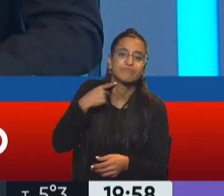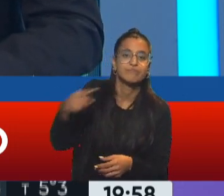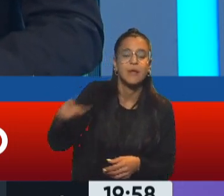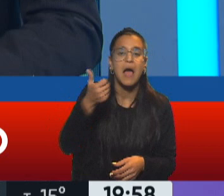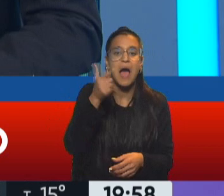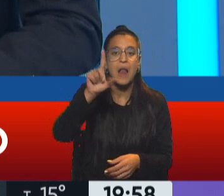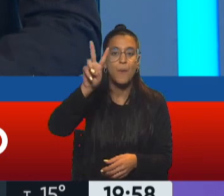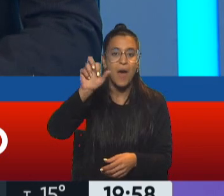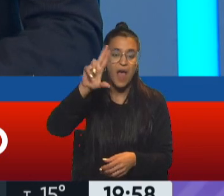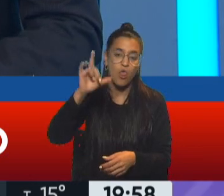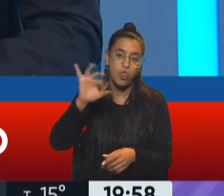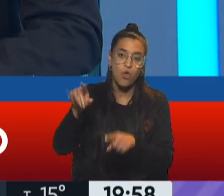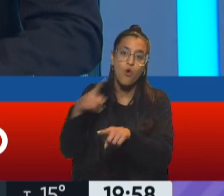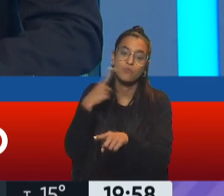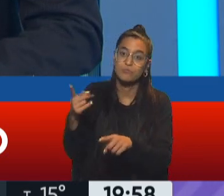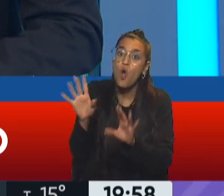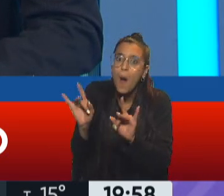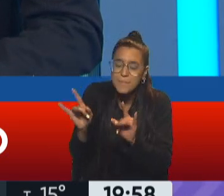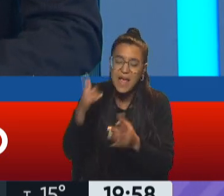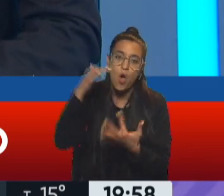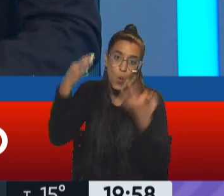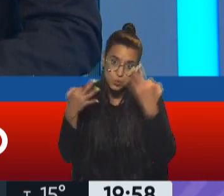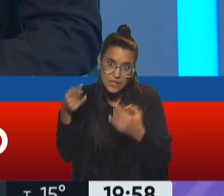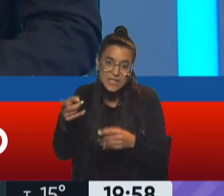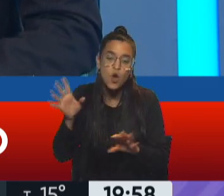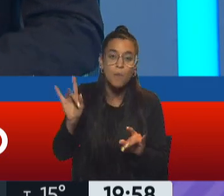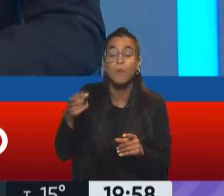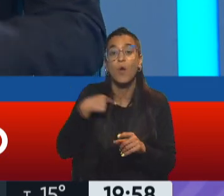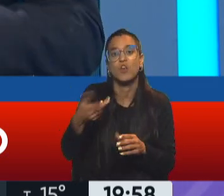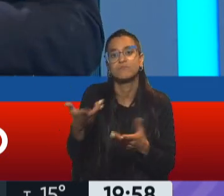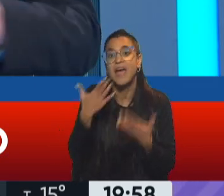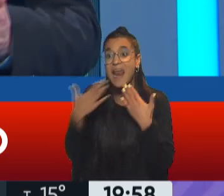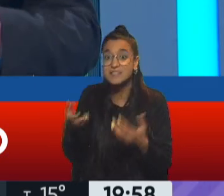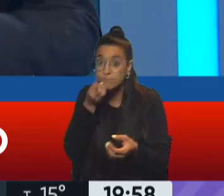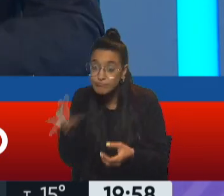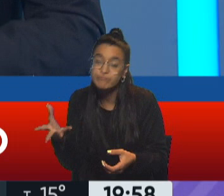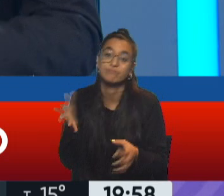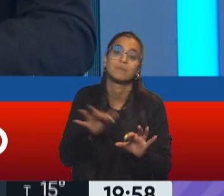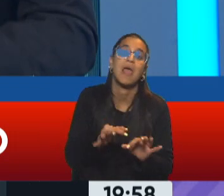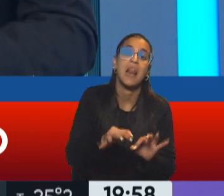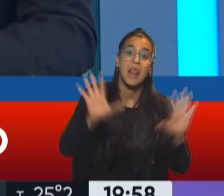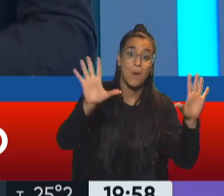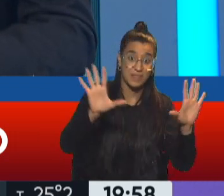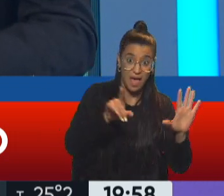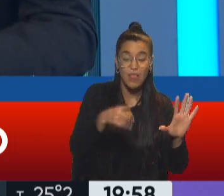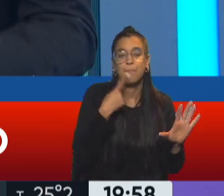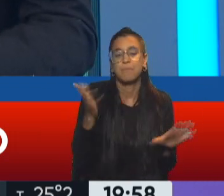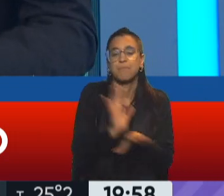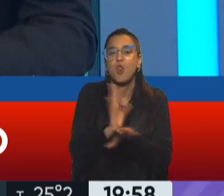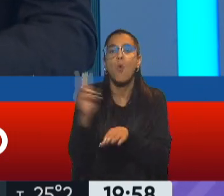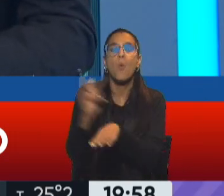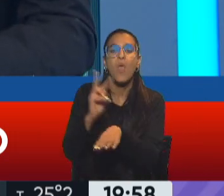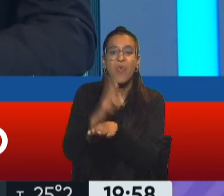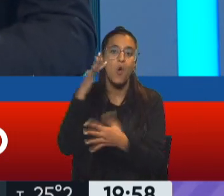está complicado judicialmente, sí, y obtuvo su libertad bajo este amparo especial. Pero claro,